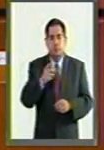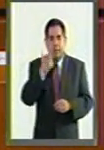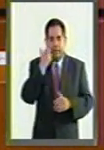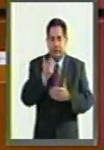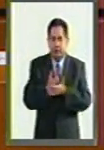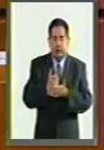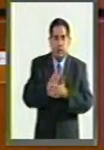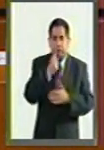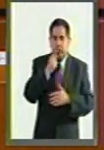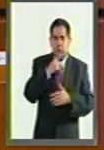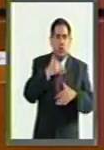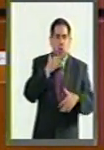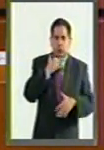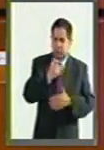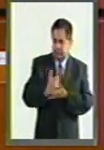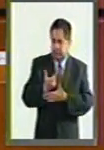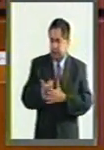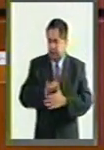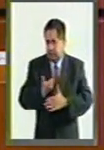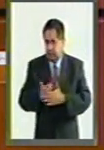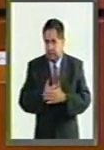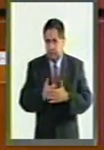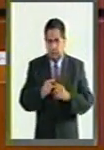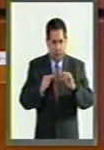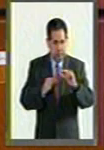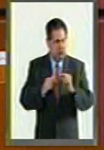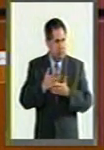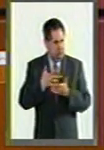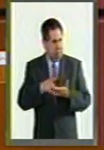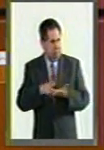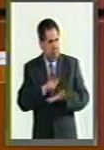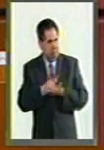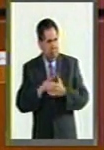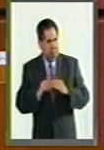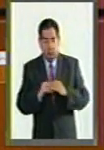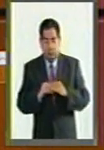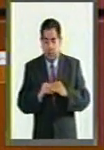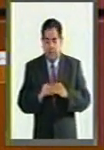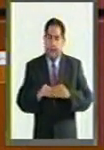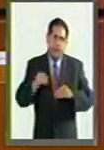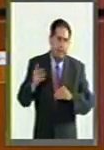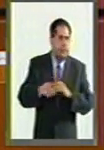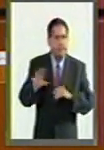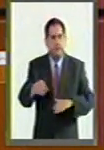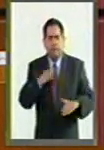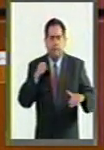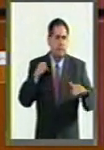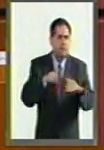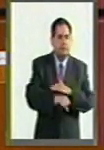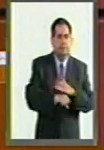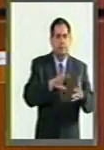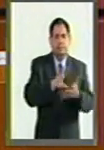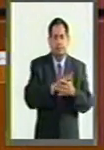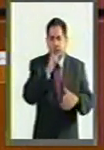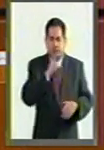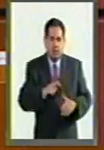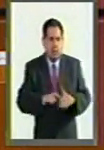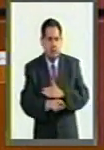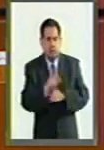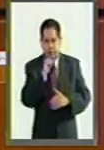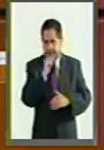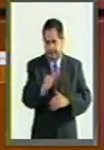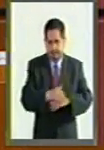del policía que aún teniendo menos de la dosis que permite la Ley General de Salud, no tienen posibilidades